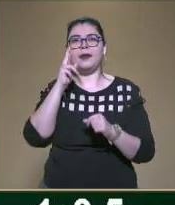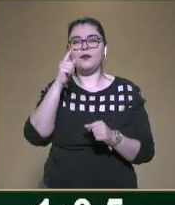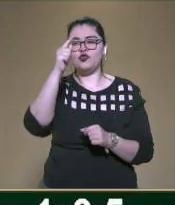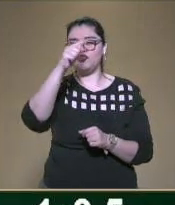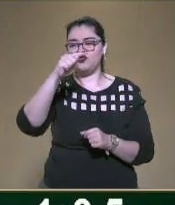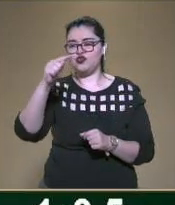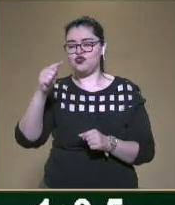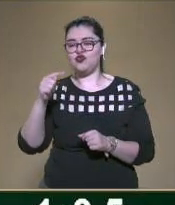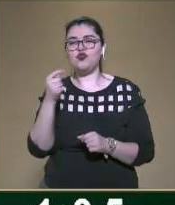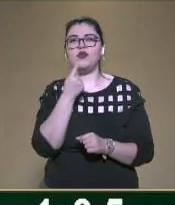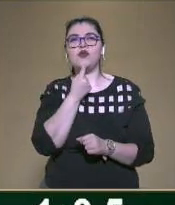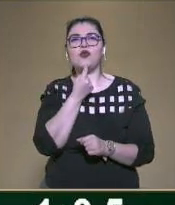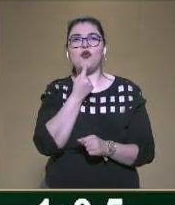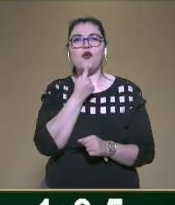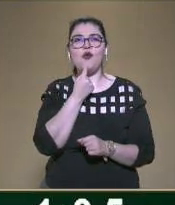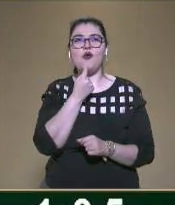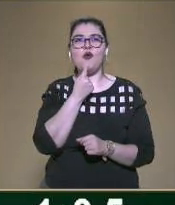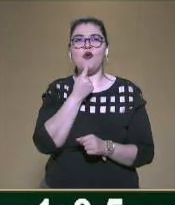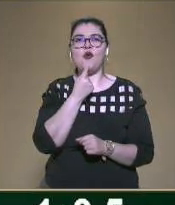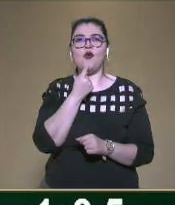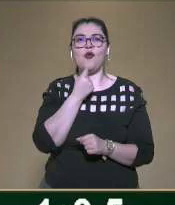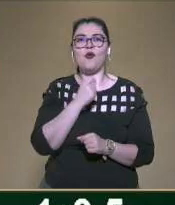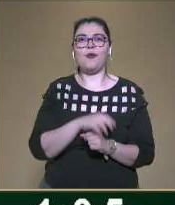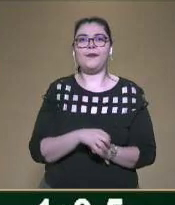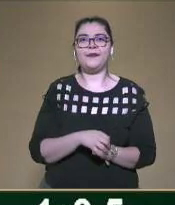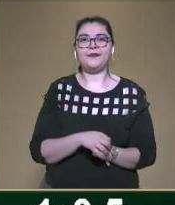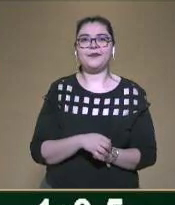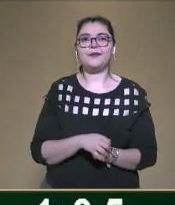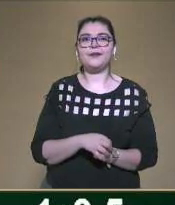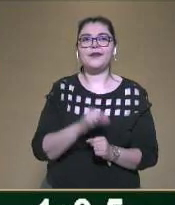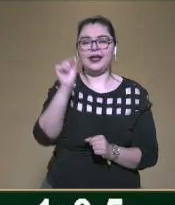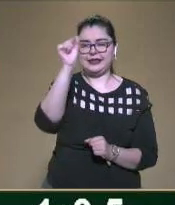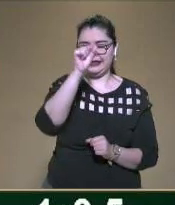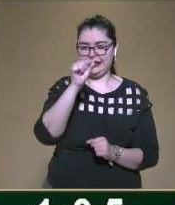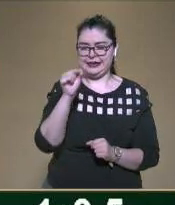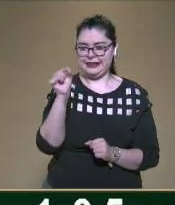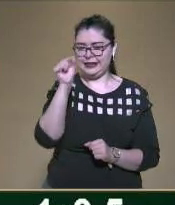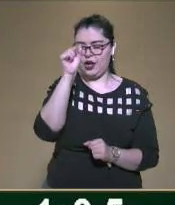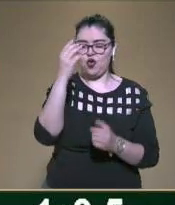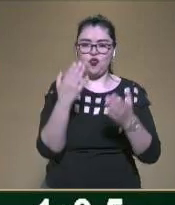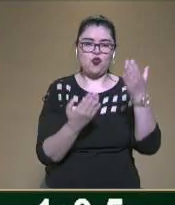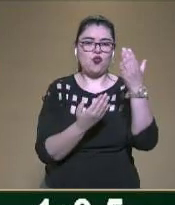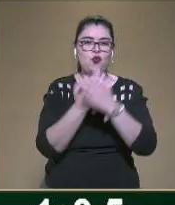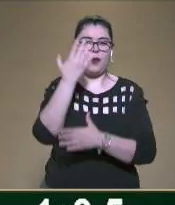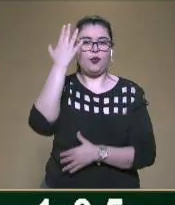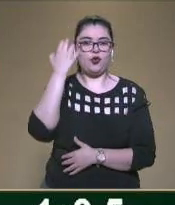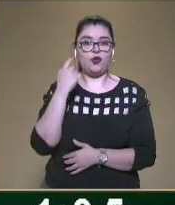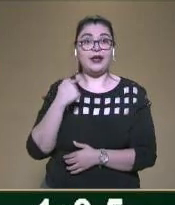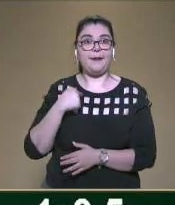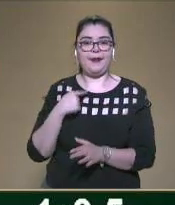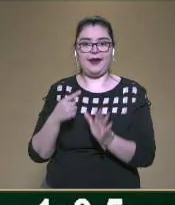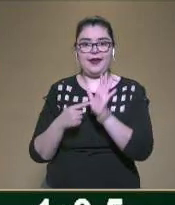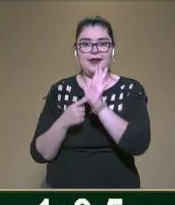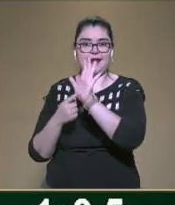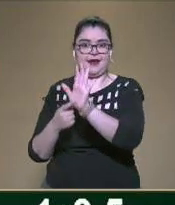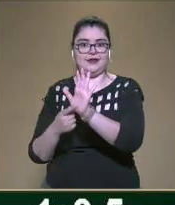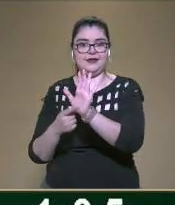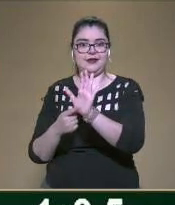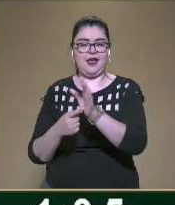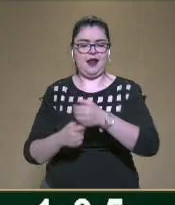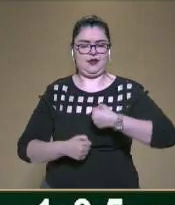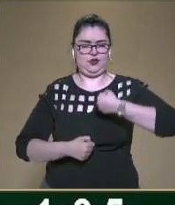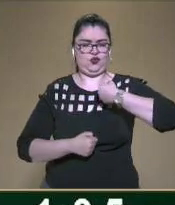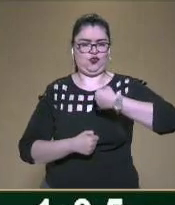entidad federativa que se llama Nuevo León y también aparece el escudo de armas, ¿verdad? Recuerden que nuestra